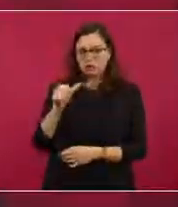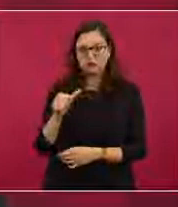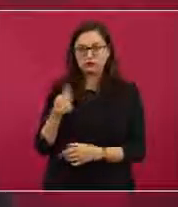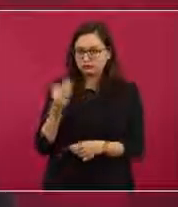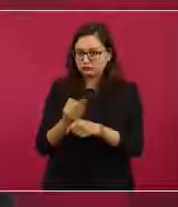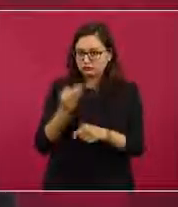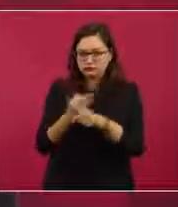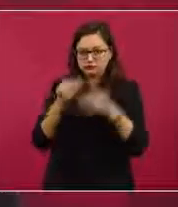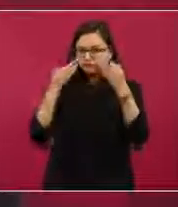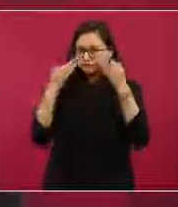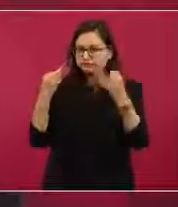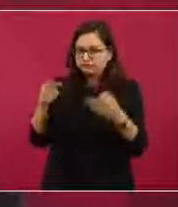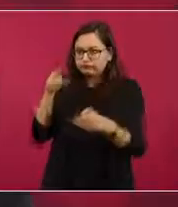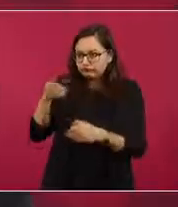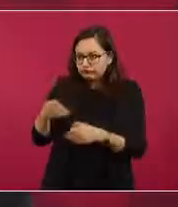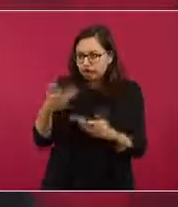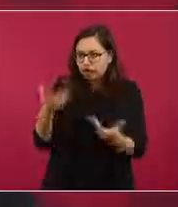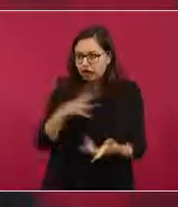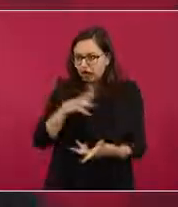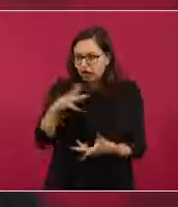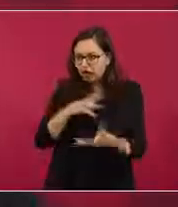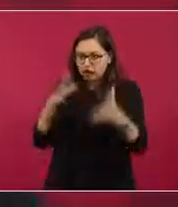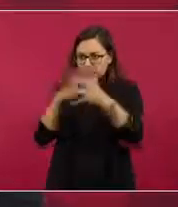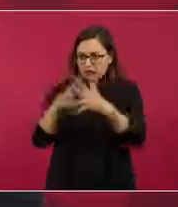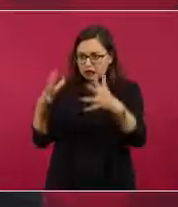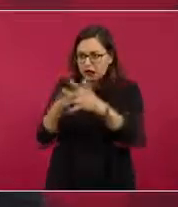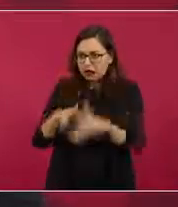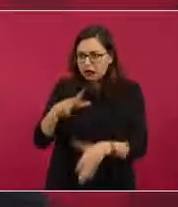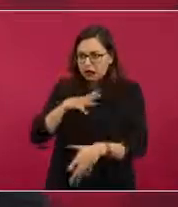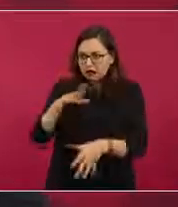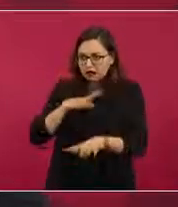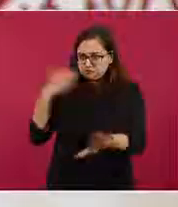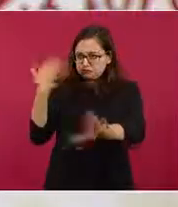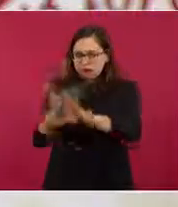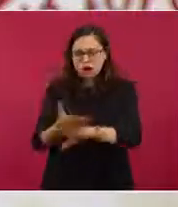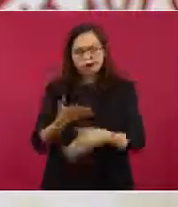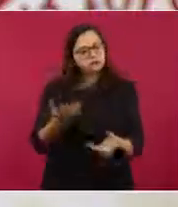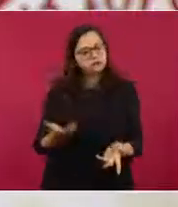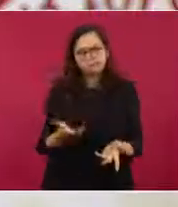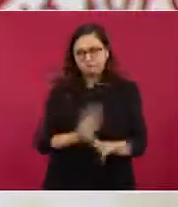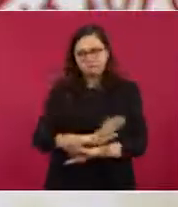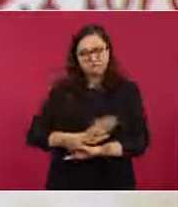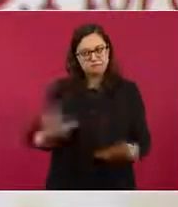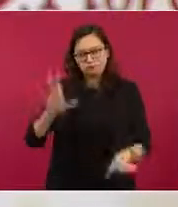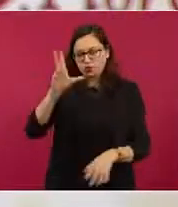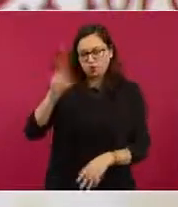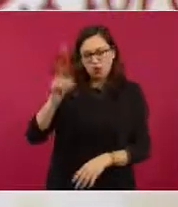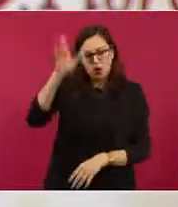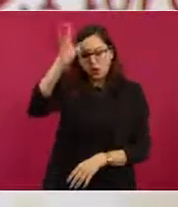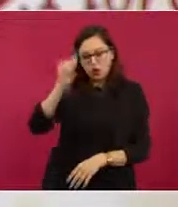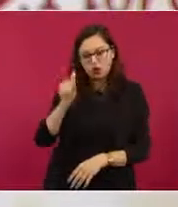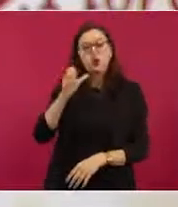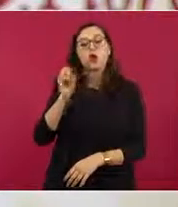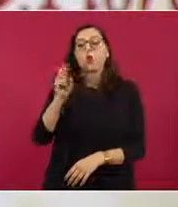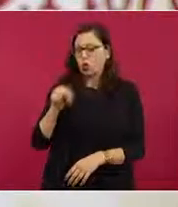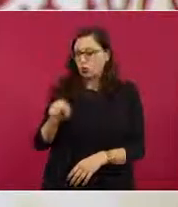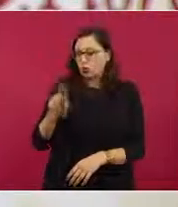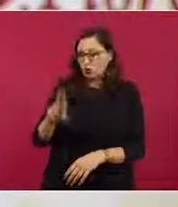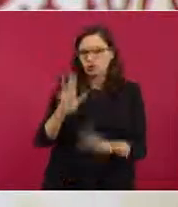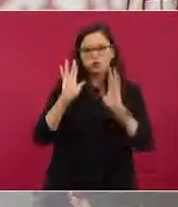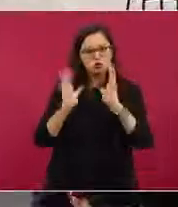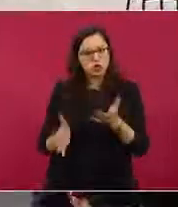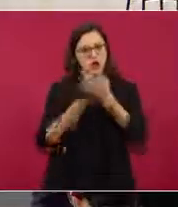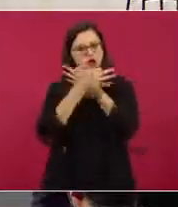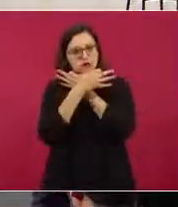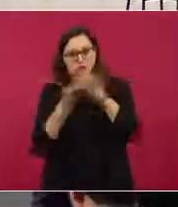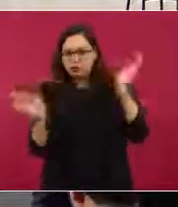usando la fuerza, pero estamos en contra. Así votamos en la Asamblea General de la ONU, así estamos participando en el Consejo de Seguridad de la ONU y en todas las